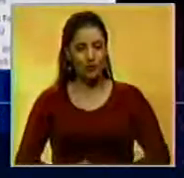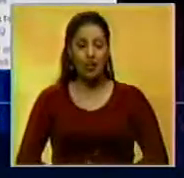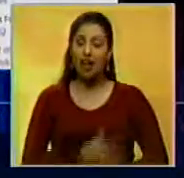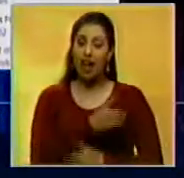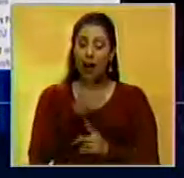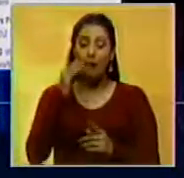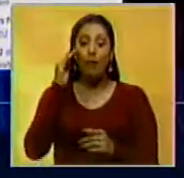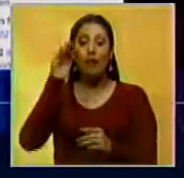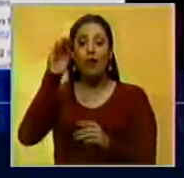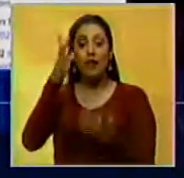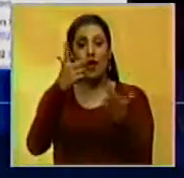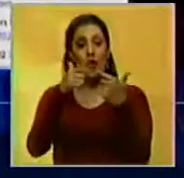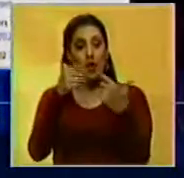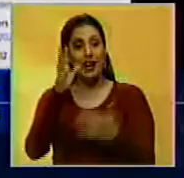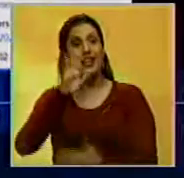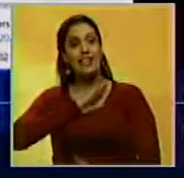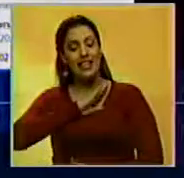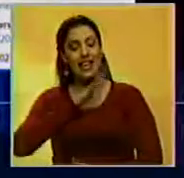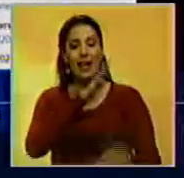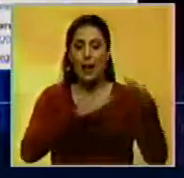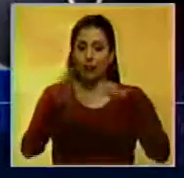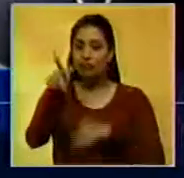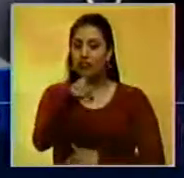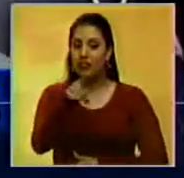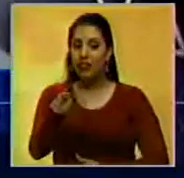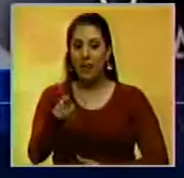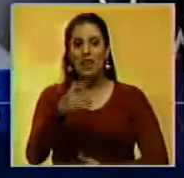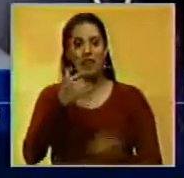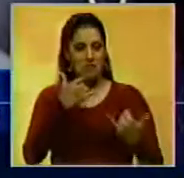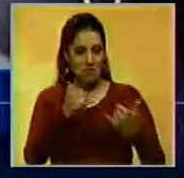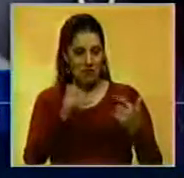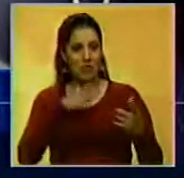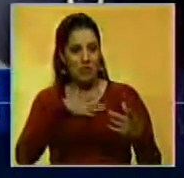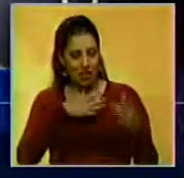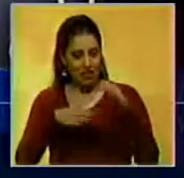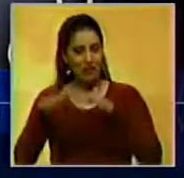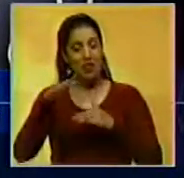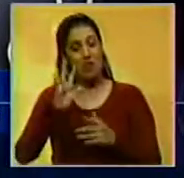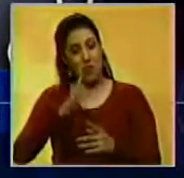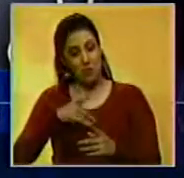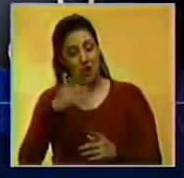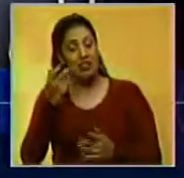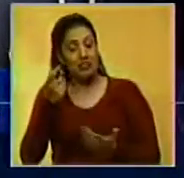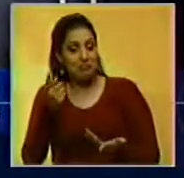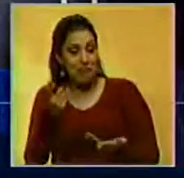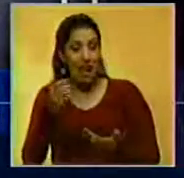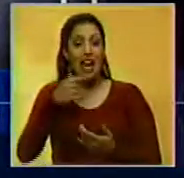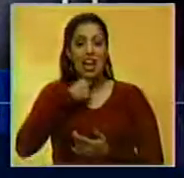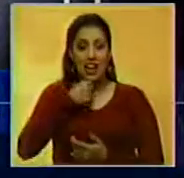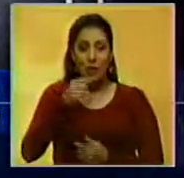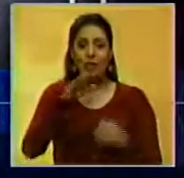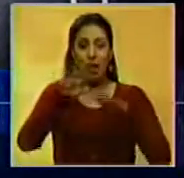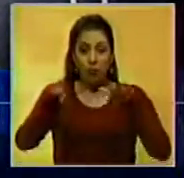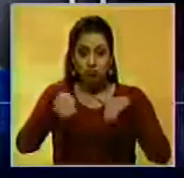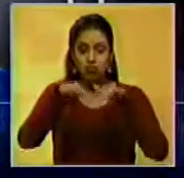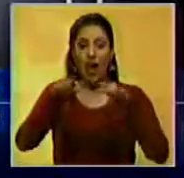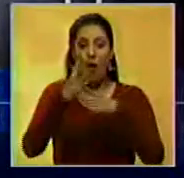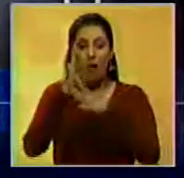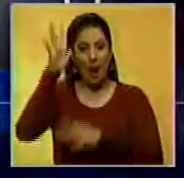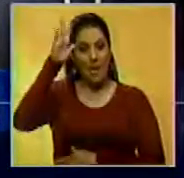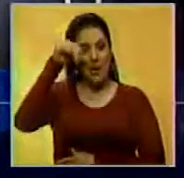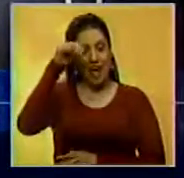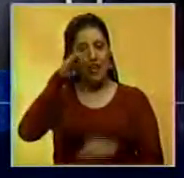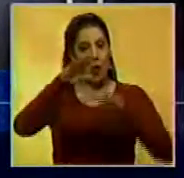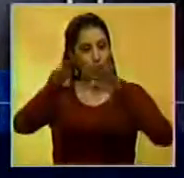¿Podrá algún día Boomer Phelps también ser nadador? Sí, a él le encanta el agua, jugar en el baño